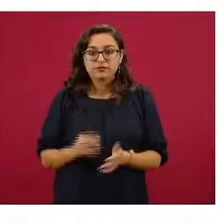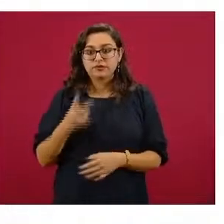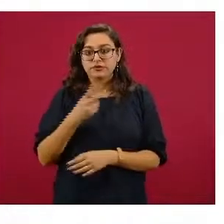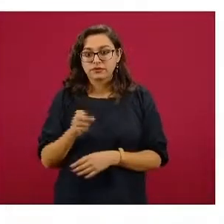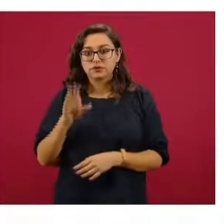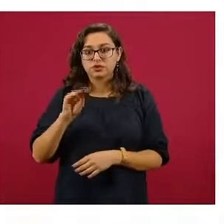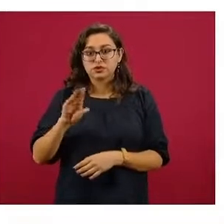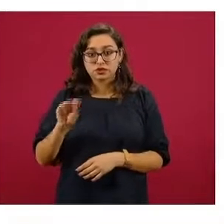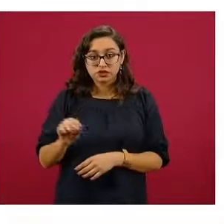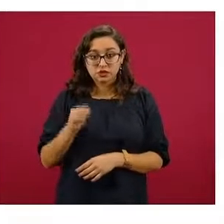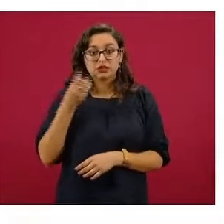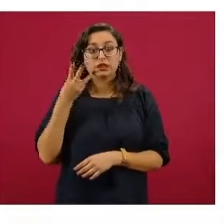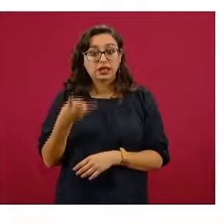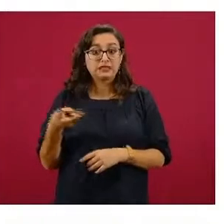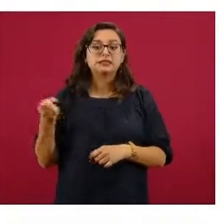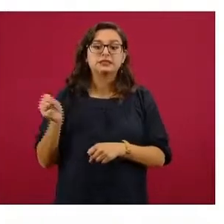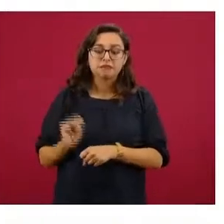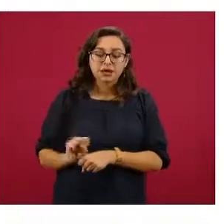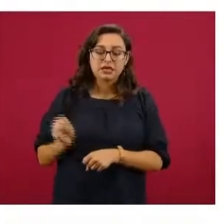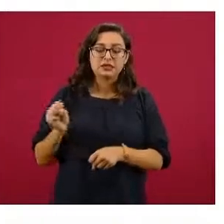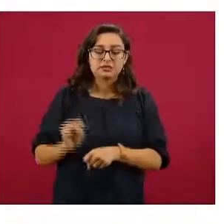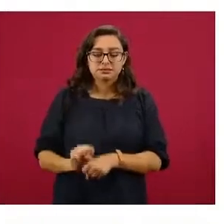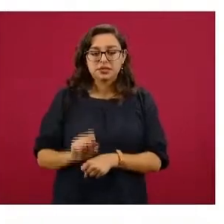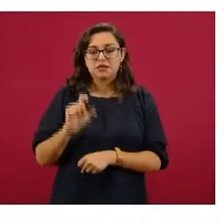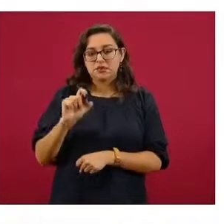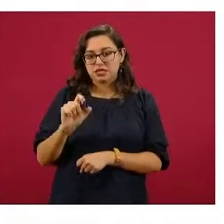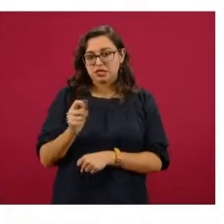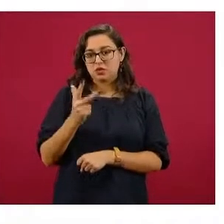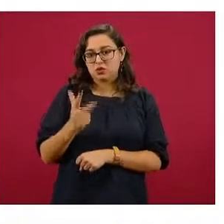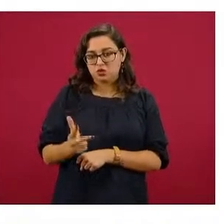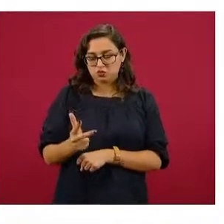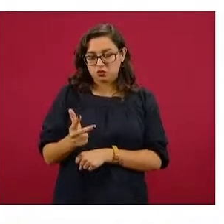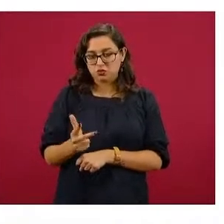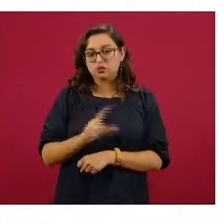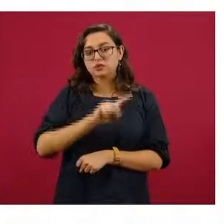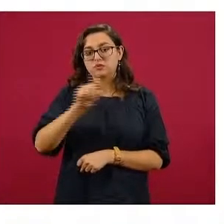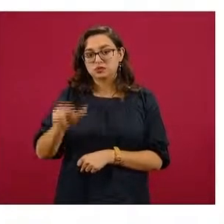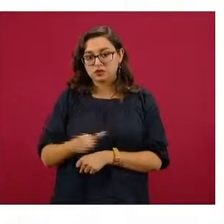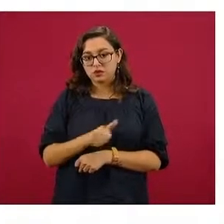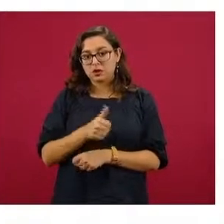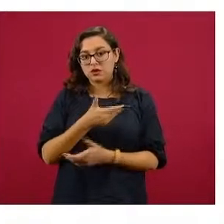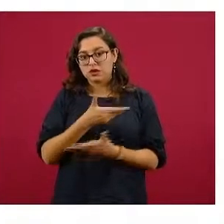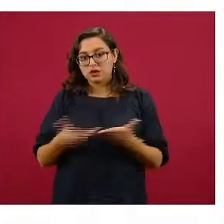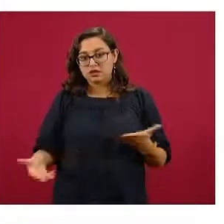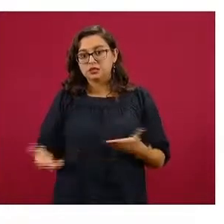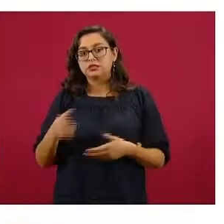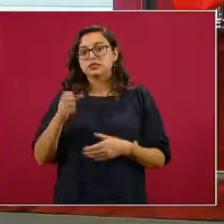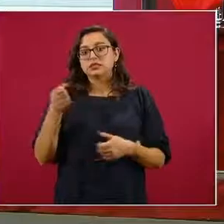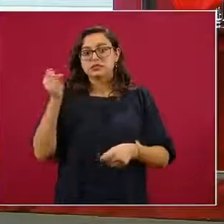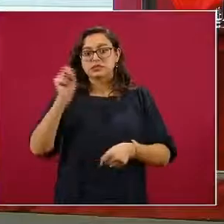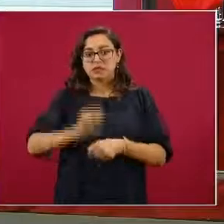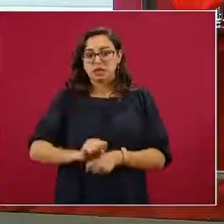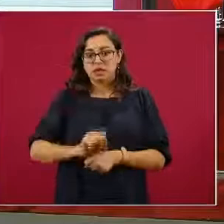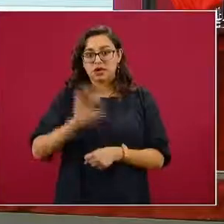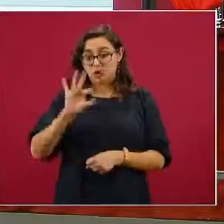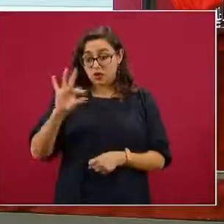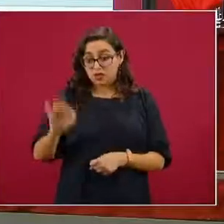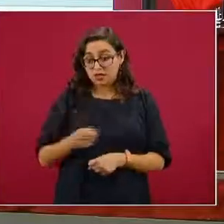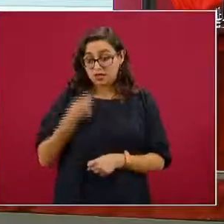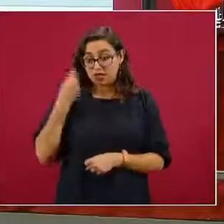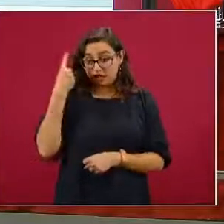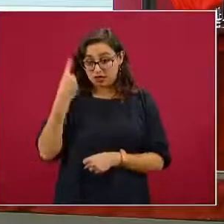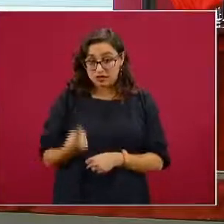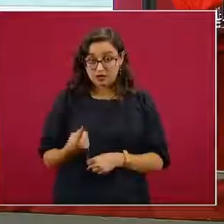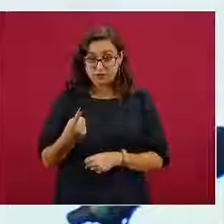5.283 muertes semanales en la semana 28. En la semana 41, al corte de hoy, 20